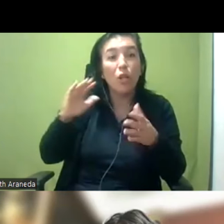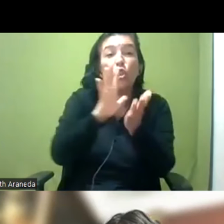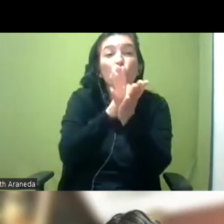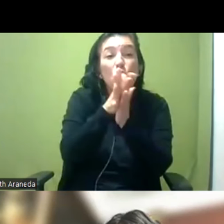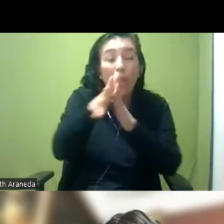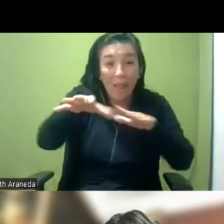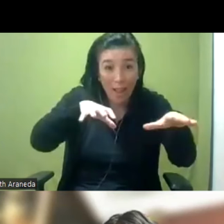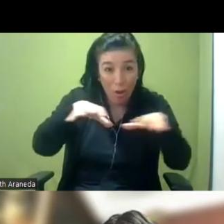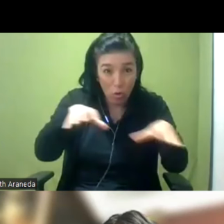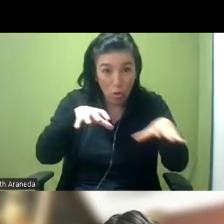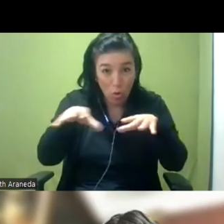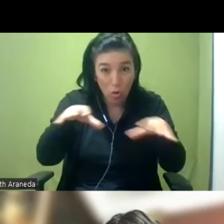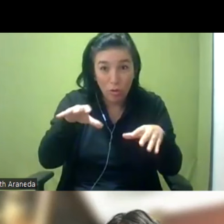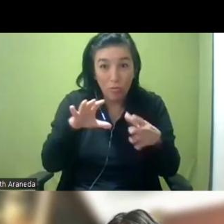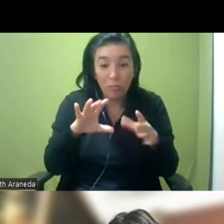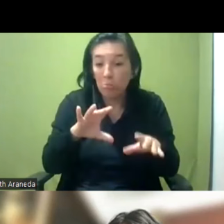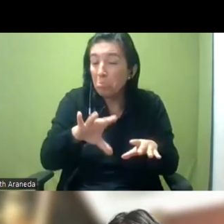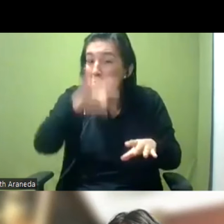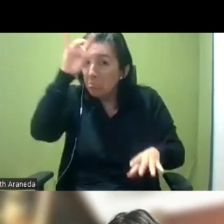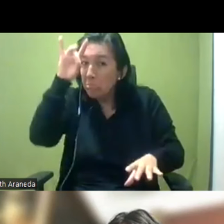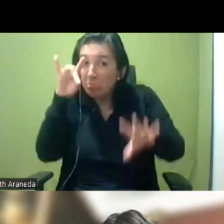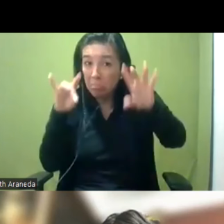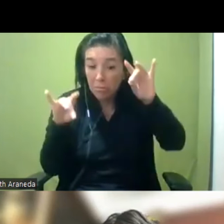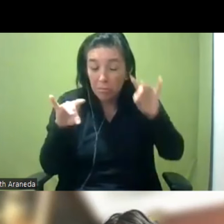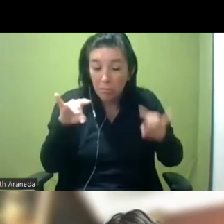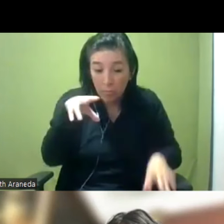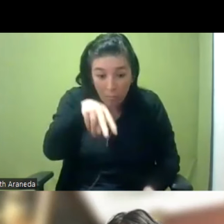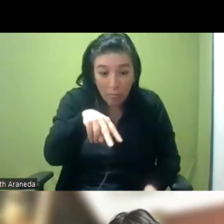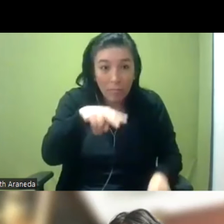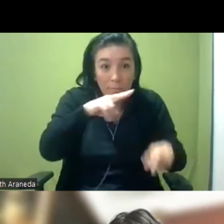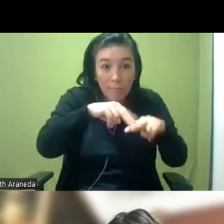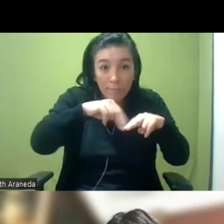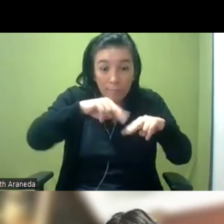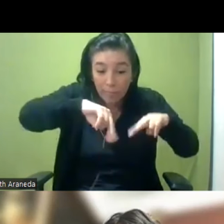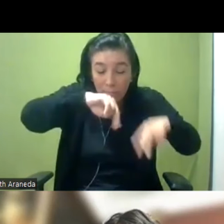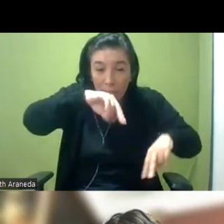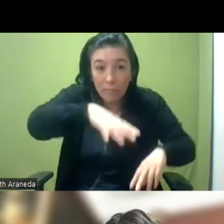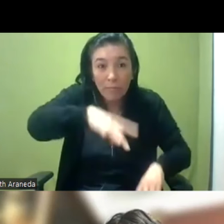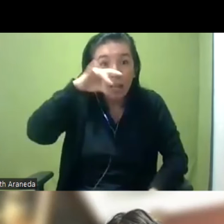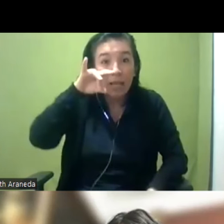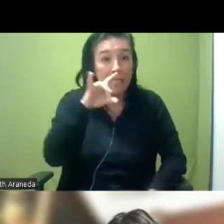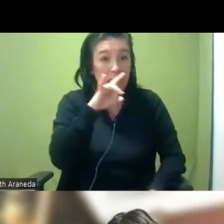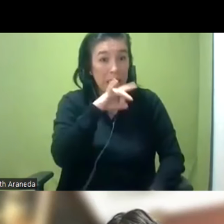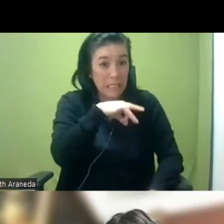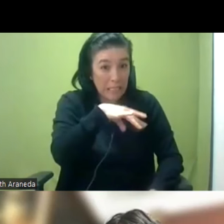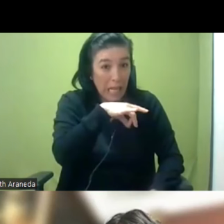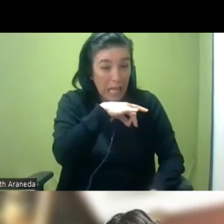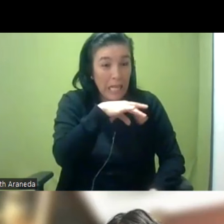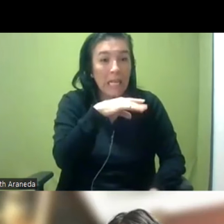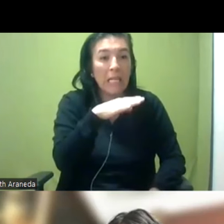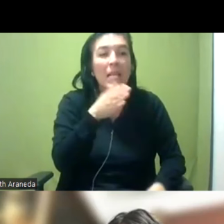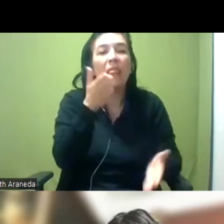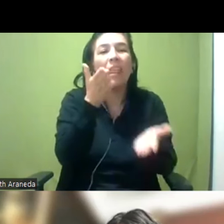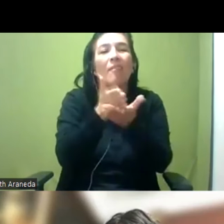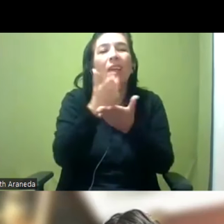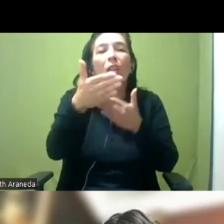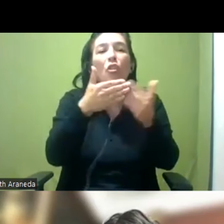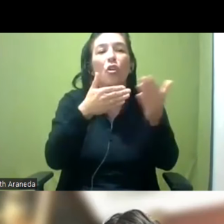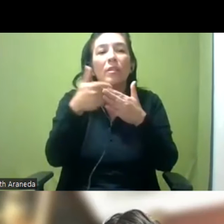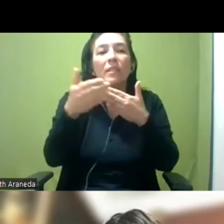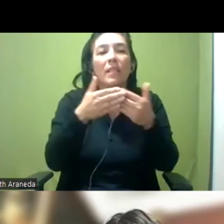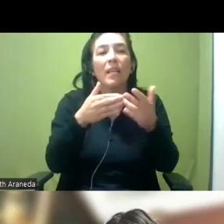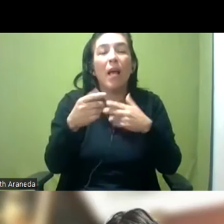material, todo hallazgo arqueológico realizado en alguna parte de Chile tenía que ir a parar